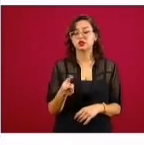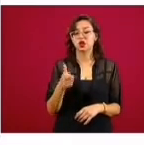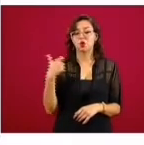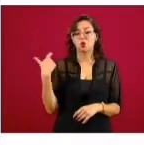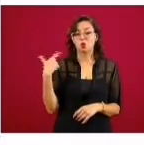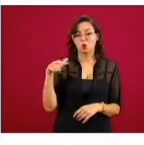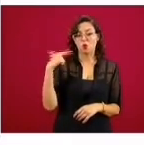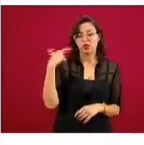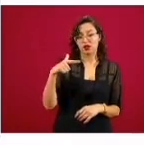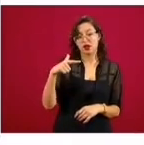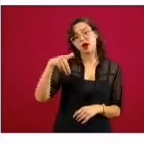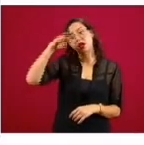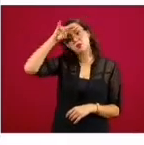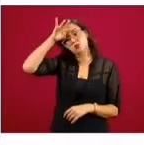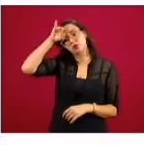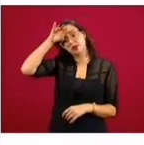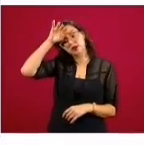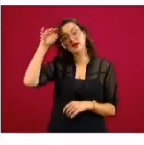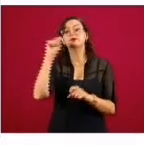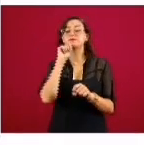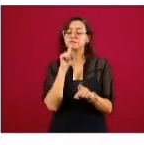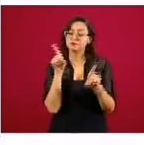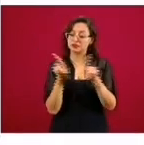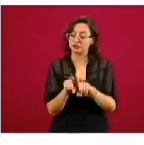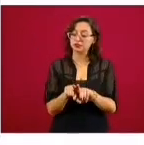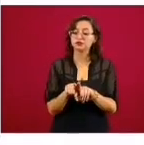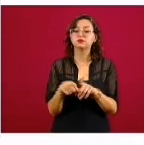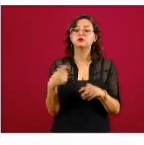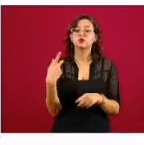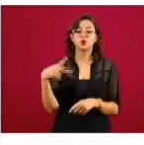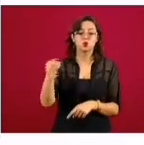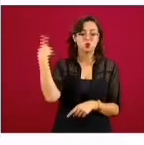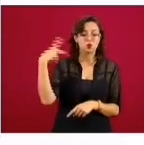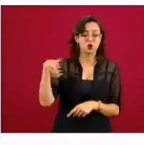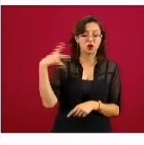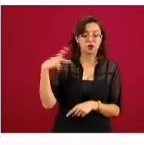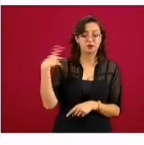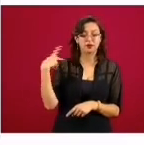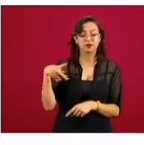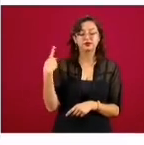de Guadalajara y Monterrey, también la zona metropolitana de Puebla de Los